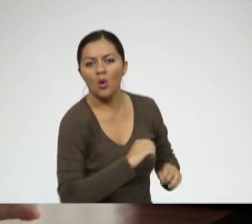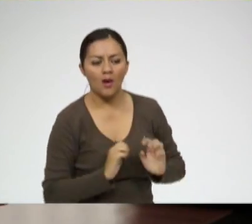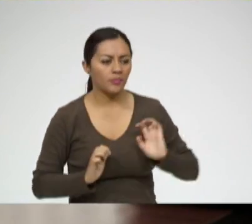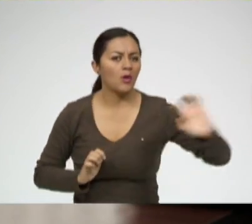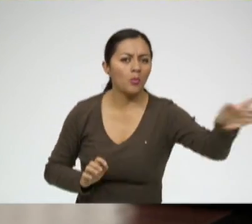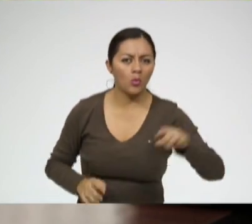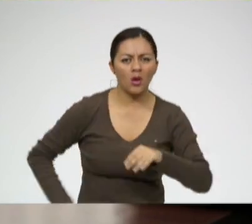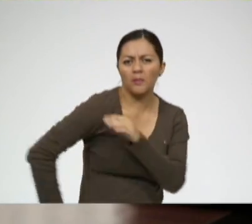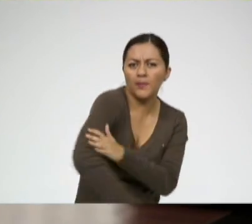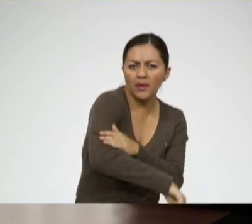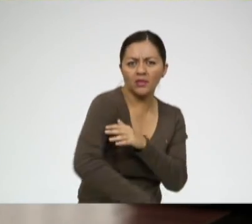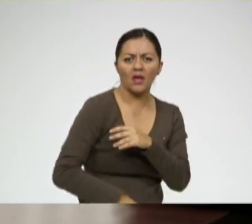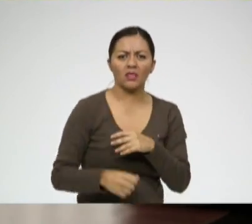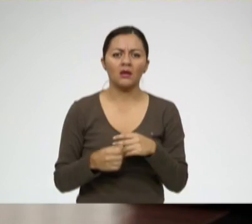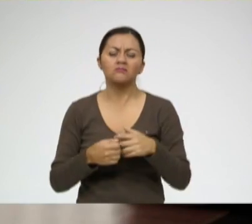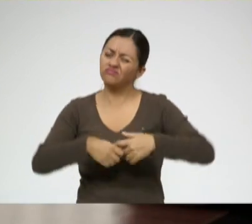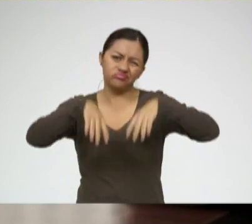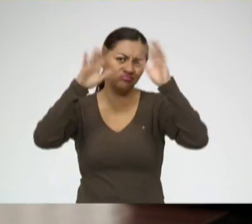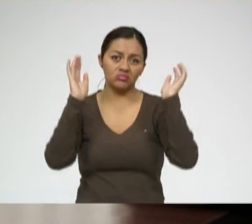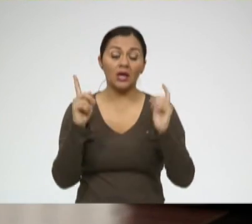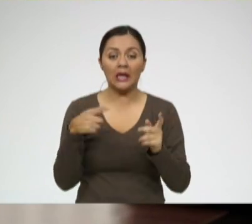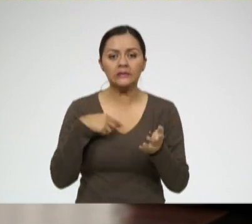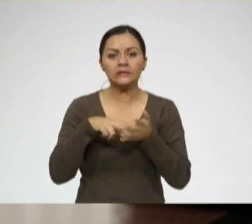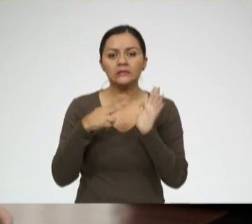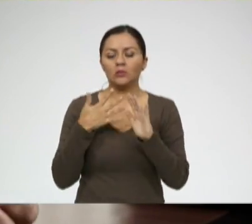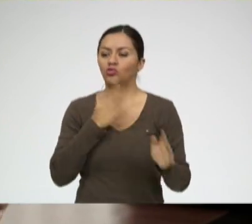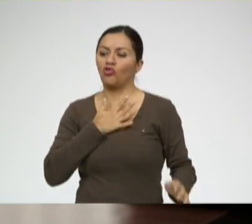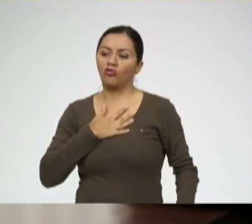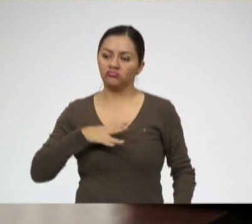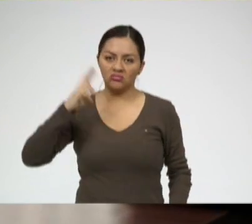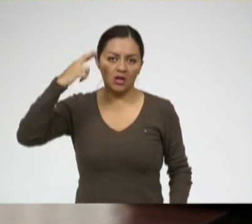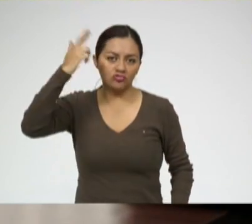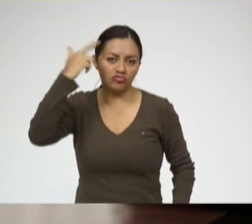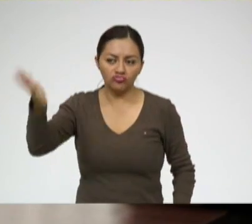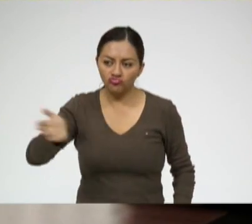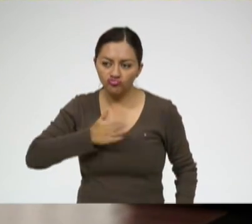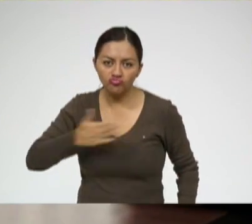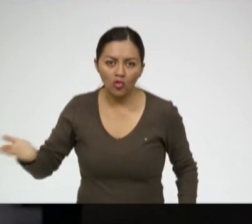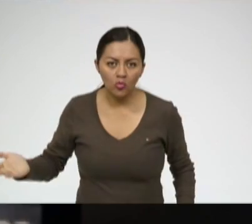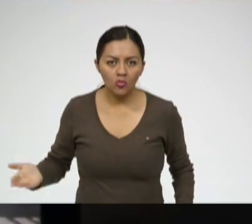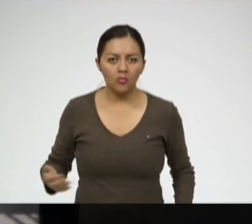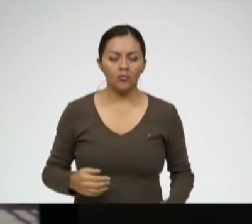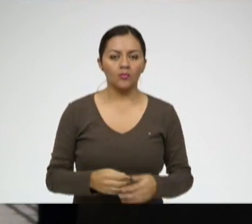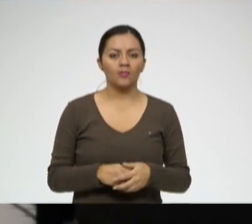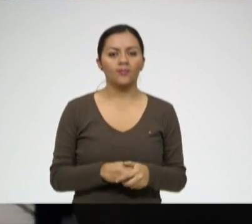con patadas. Entonces ellos piensan que esa es la manera de dominar la situación cuando ellos creen tener la verdad.